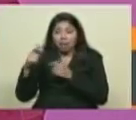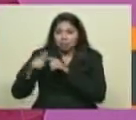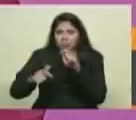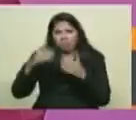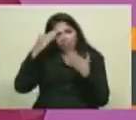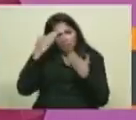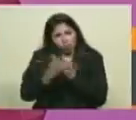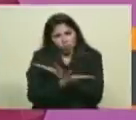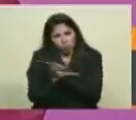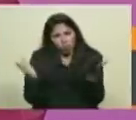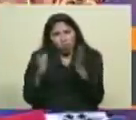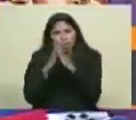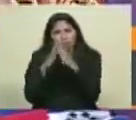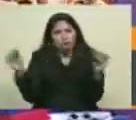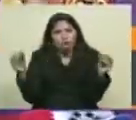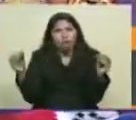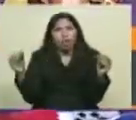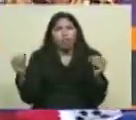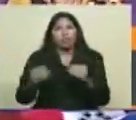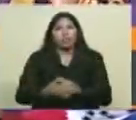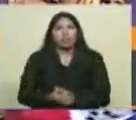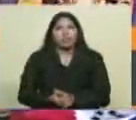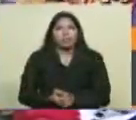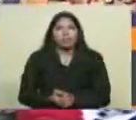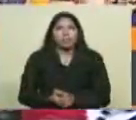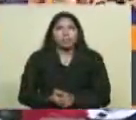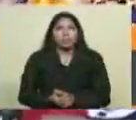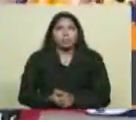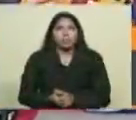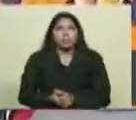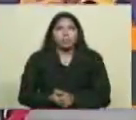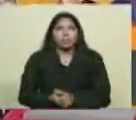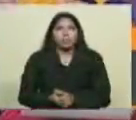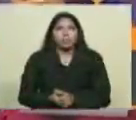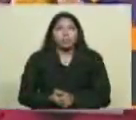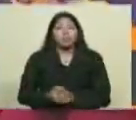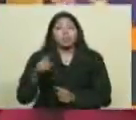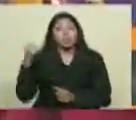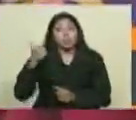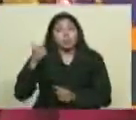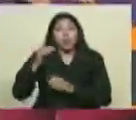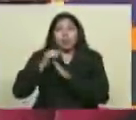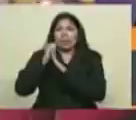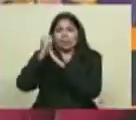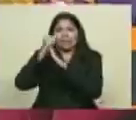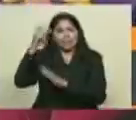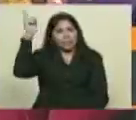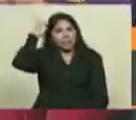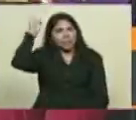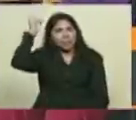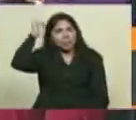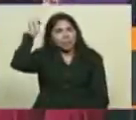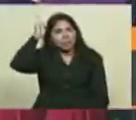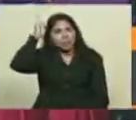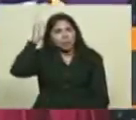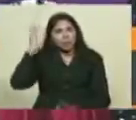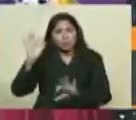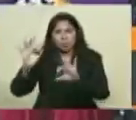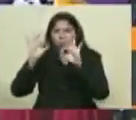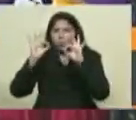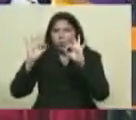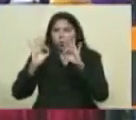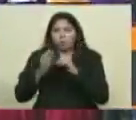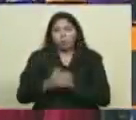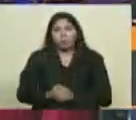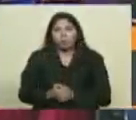un saludo a todas. Está nuestra chamana mayor, Noelí Pocaterra, chamana mayor de la